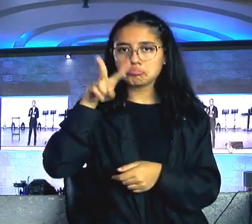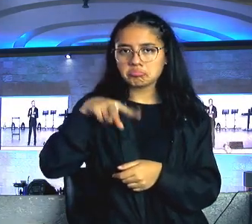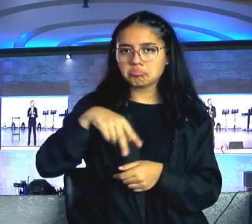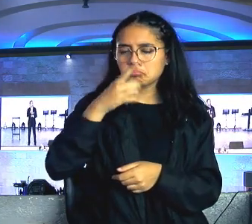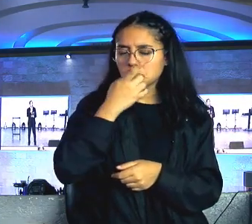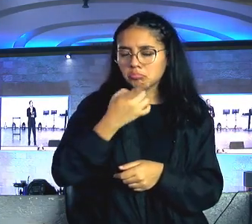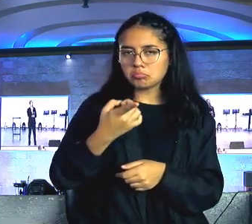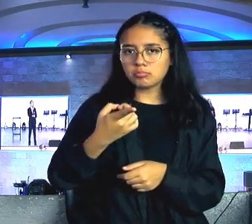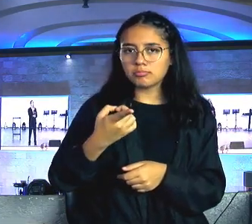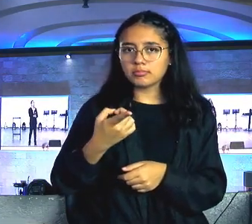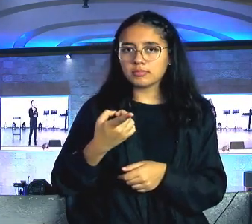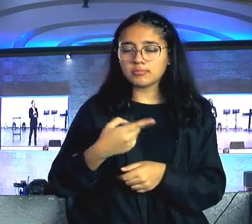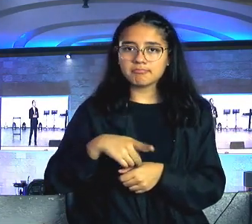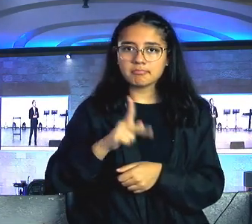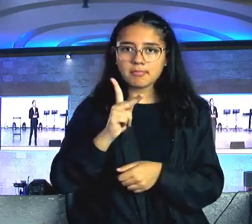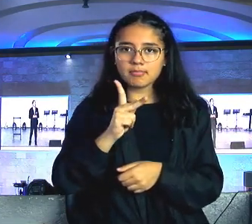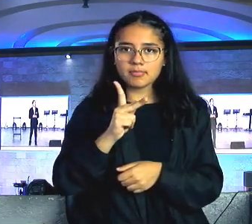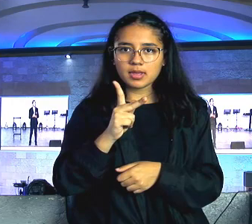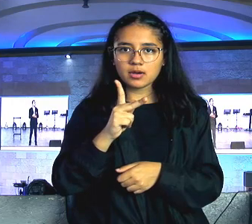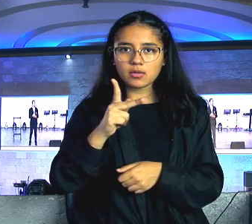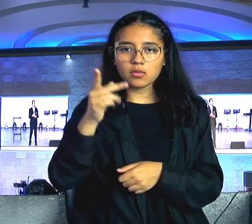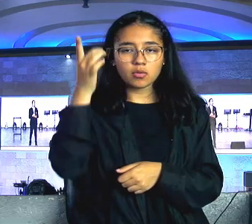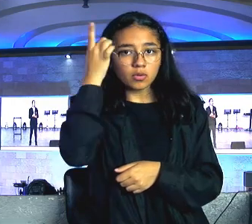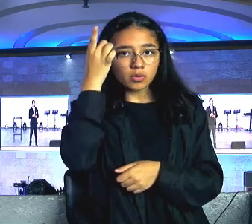pero ¿qué tal saldría a los ojos de Dios?